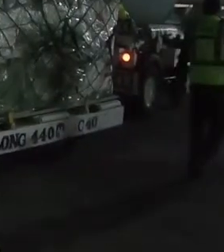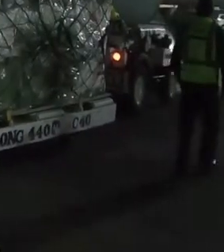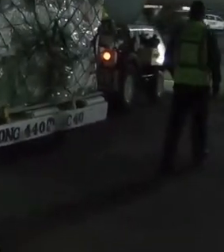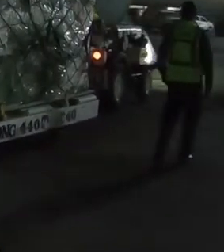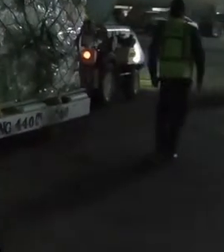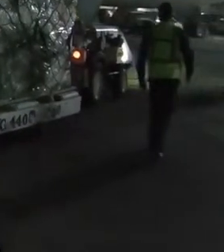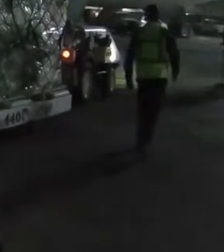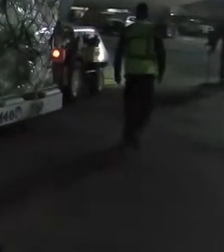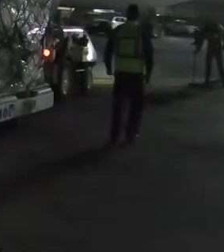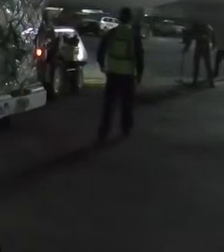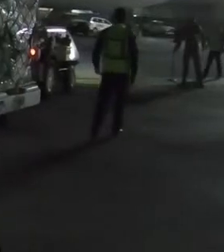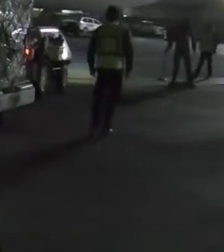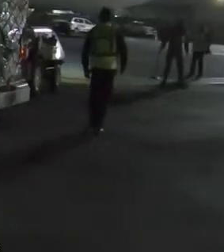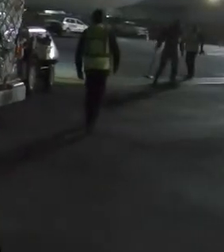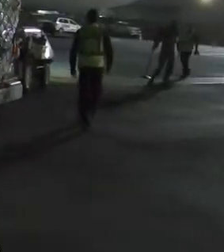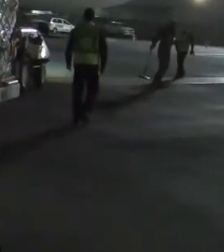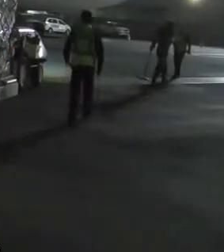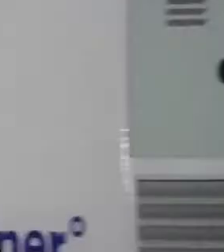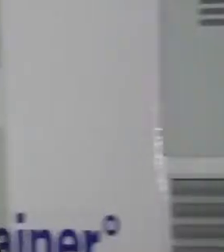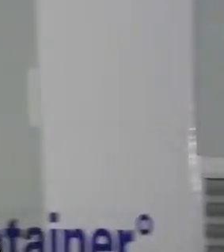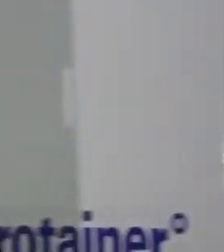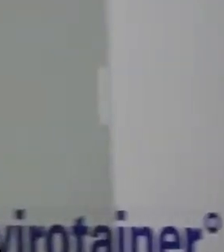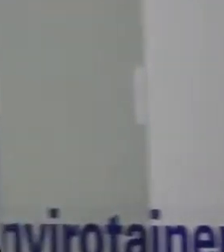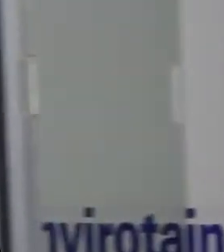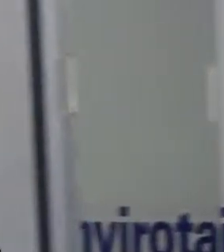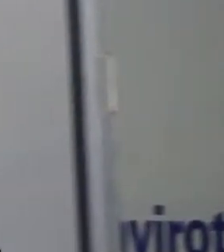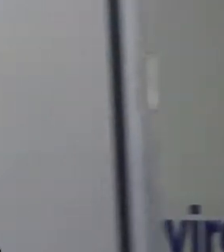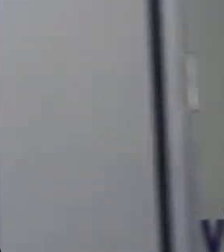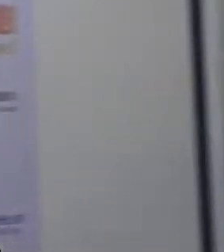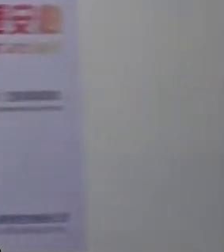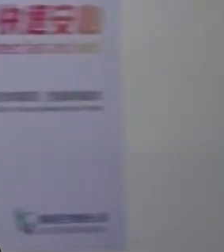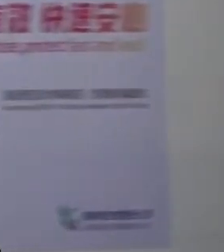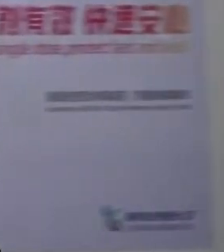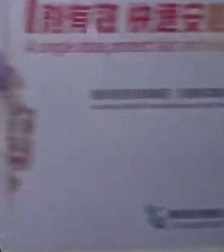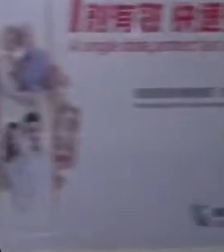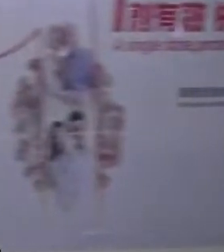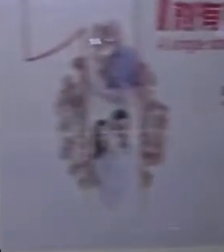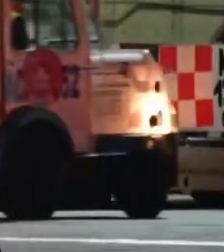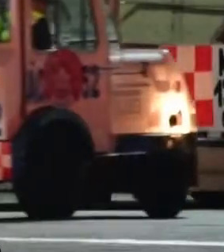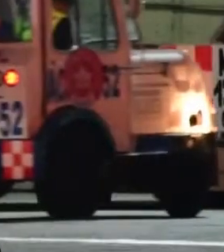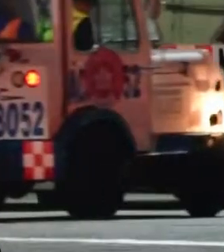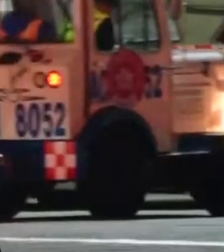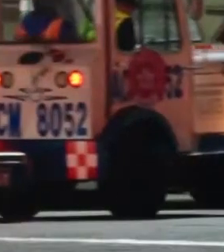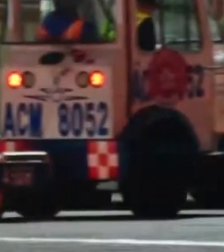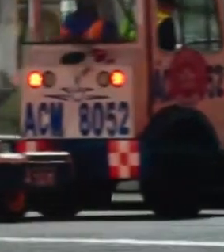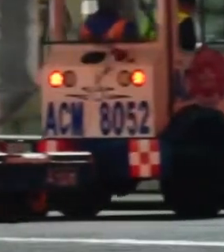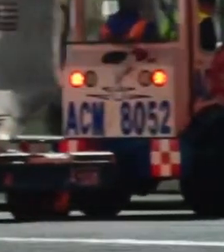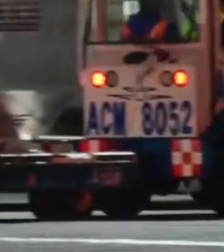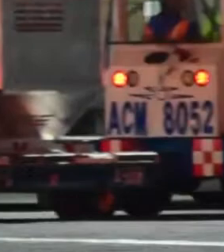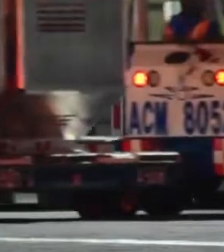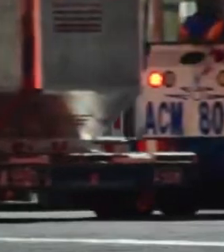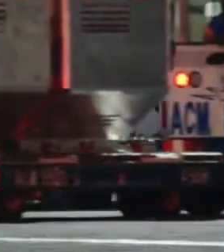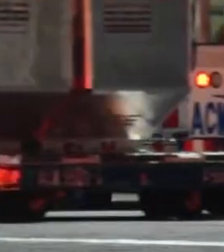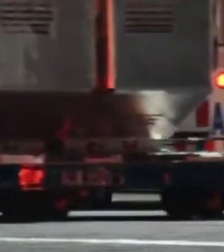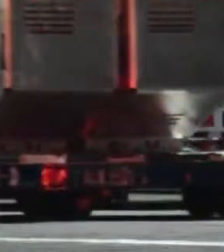Vacunación contra el virus SARS-CoV-2 para la prevención de la COVID-19 en México.